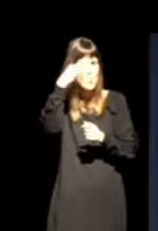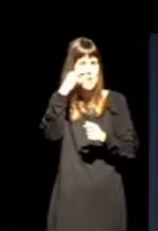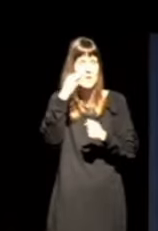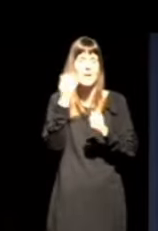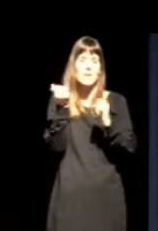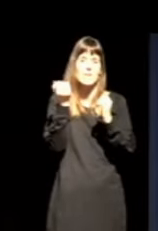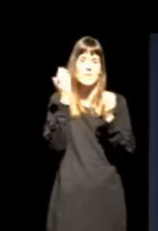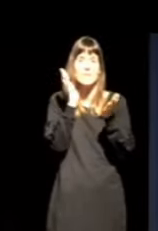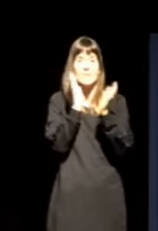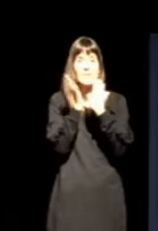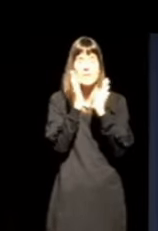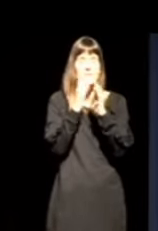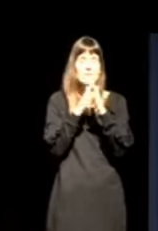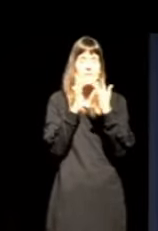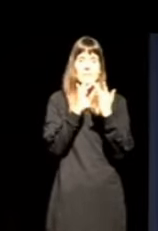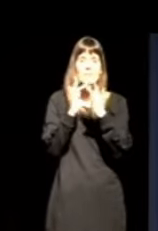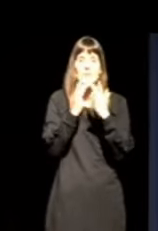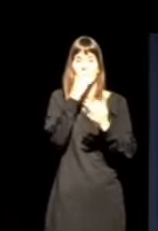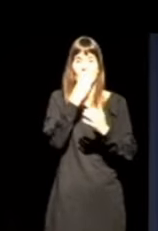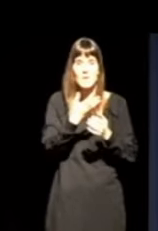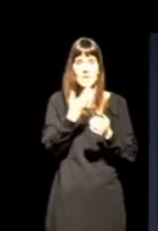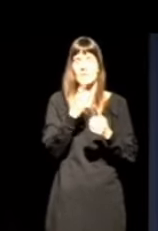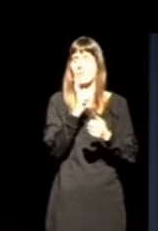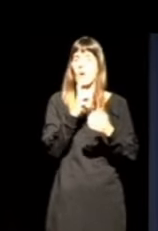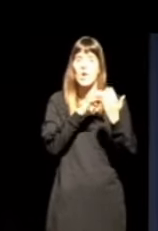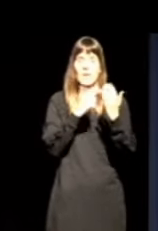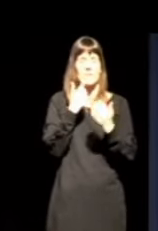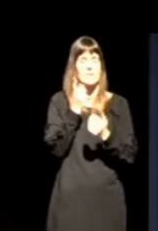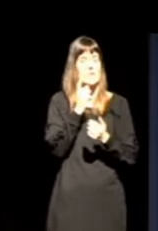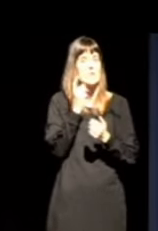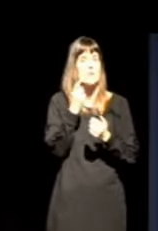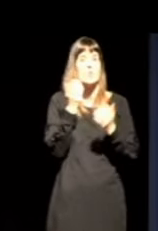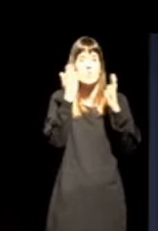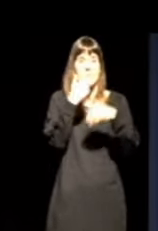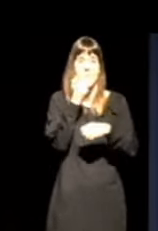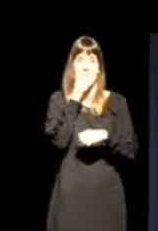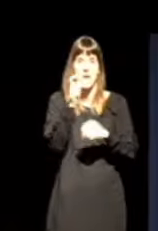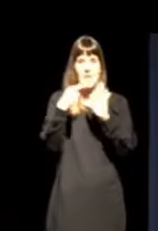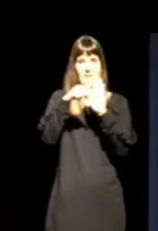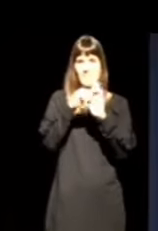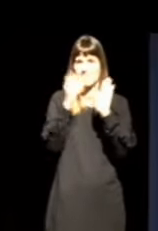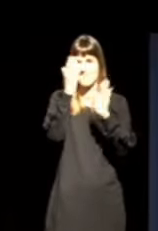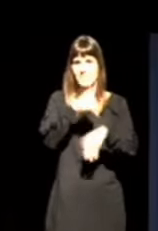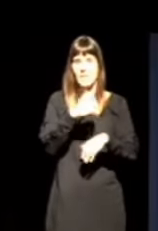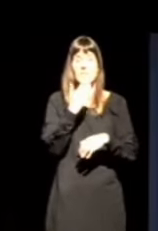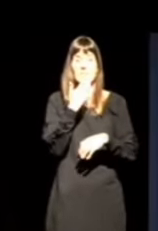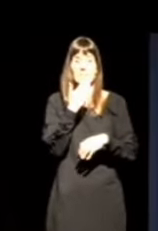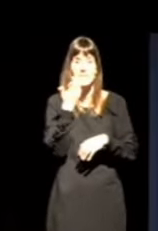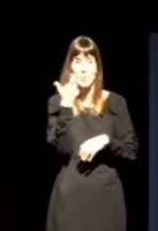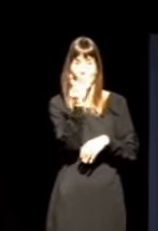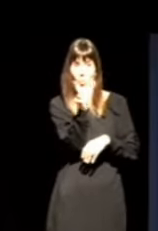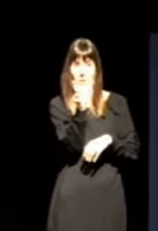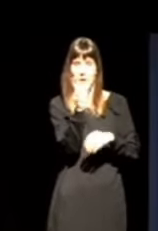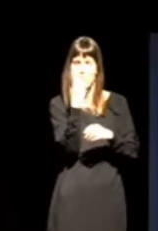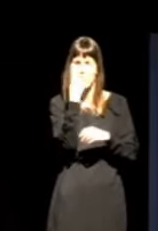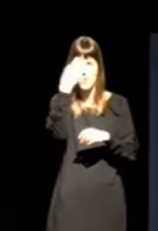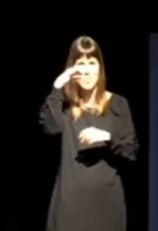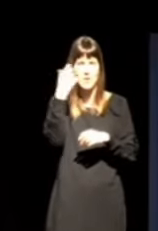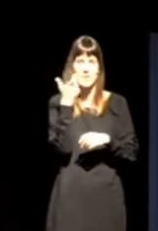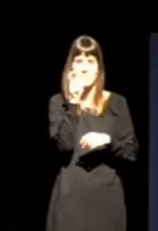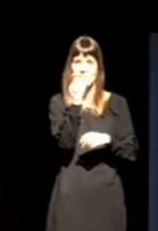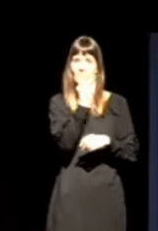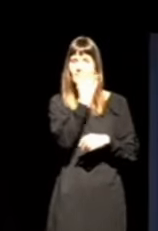a separar en dos. Porque te dice esa palabra no existe. y si la pones junta, te la marca con una raya